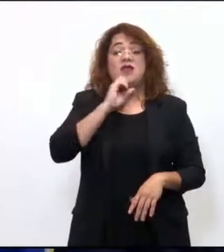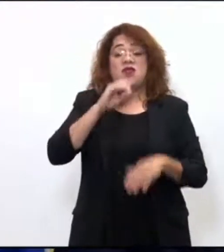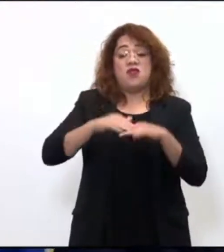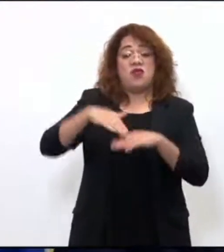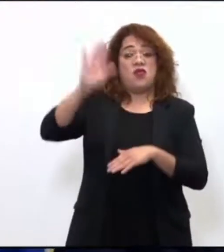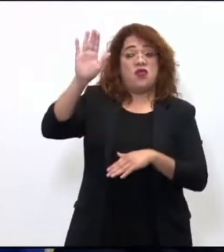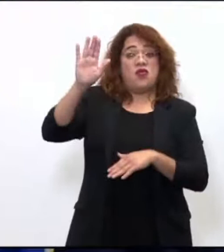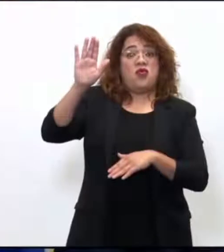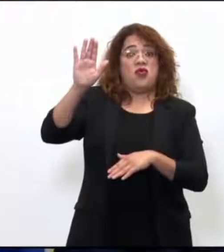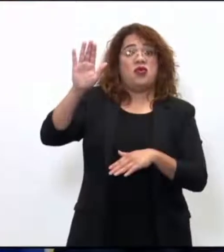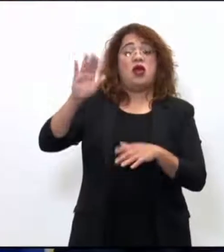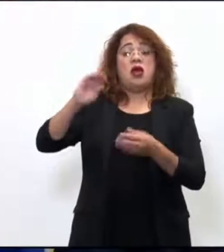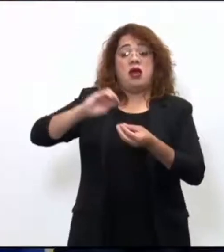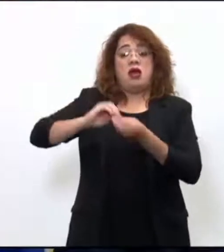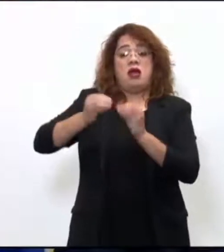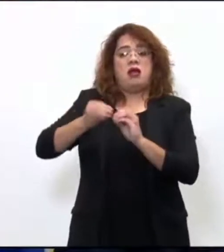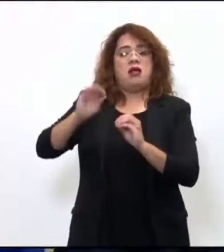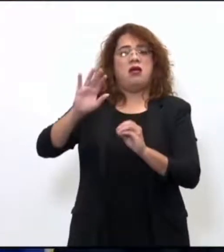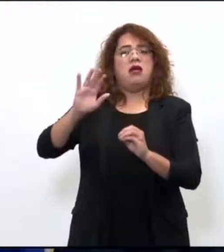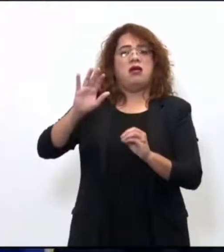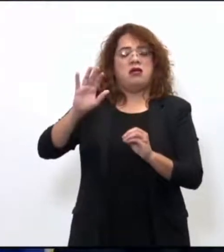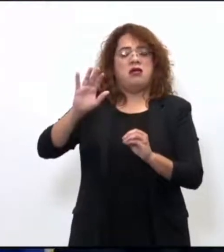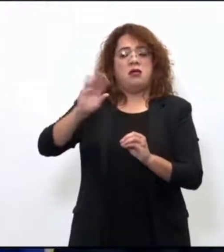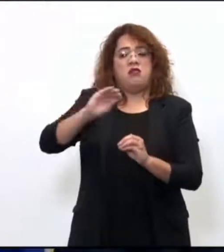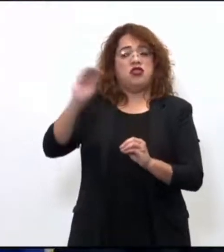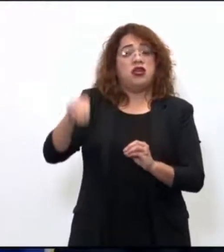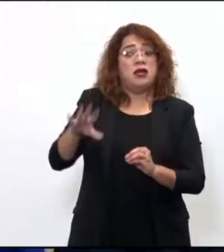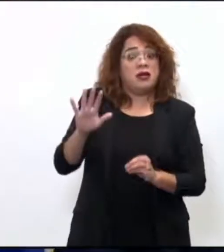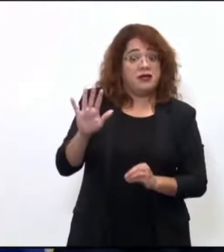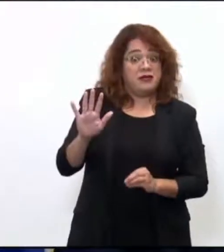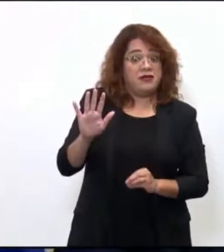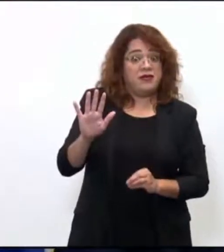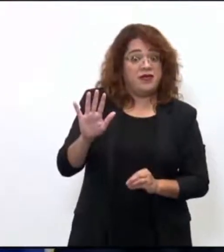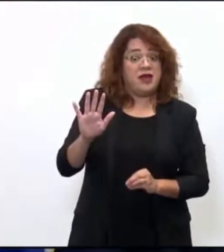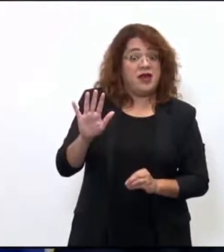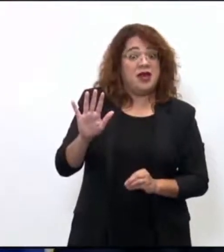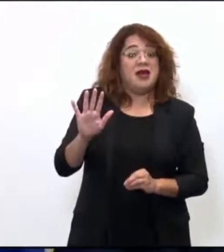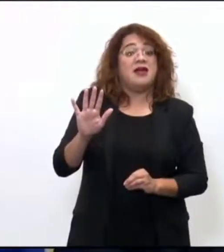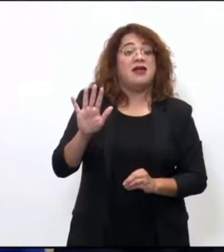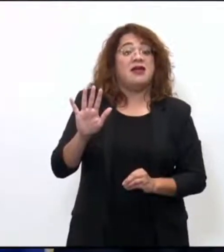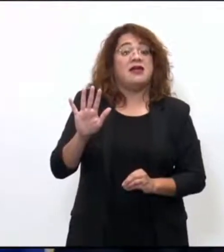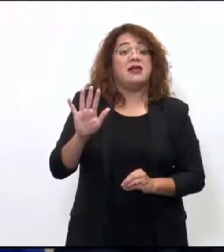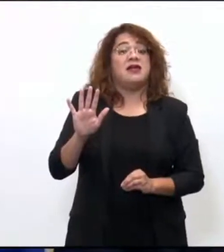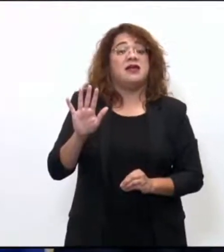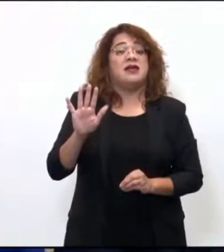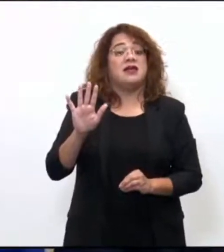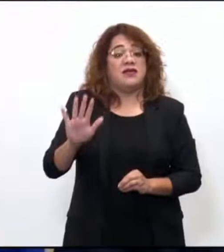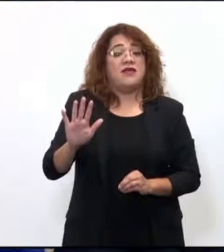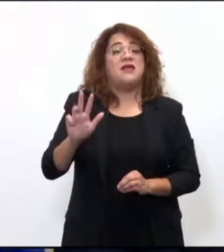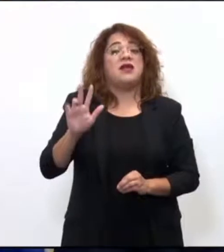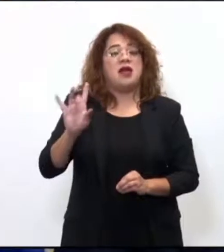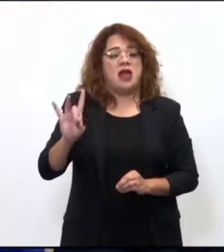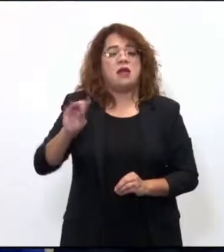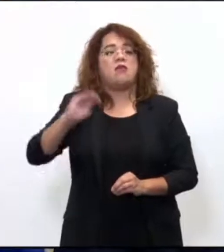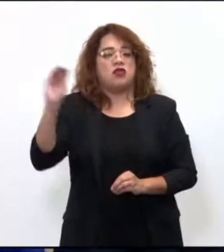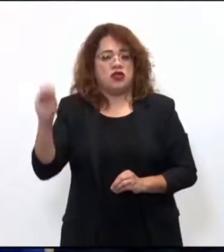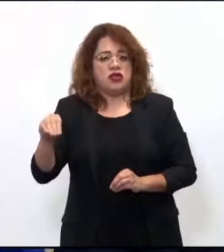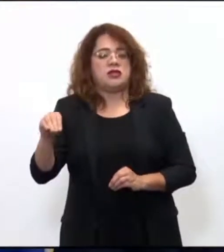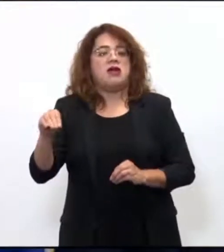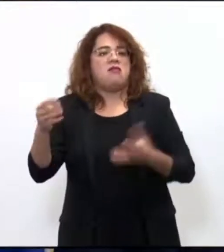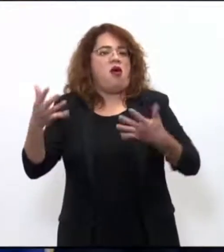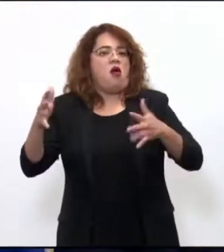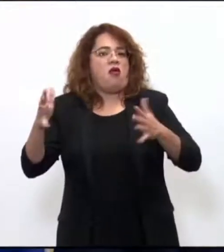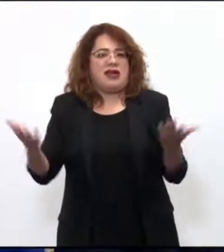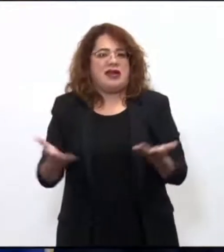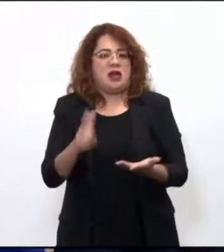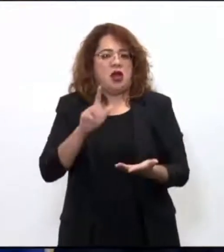una primera dosis. El 95% de nuestros adultos mayores 65 y más han sido vacunados